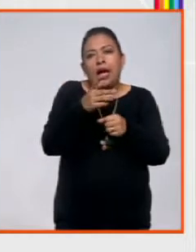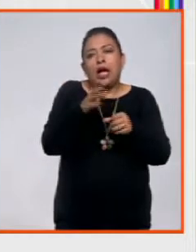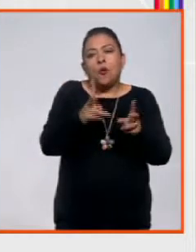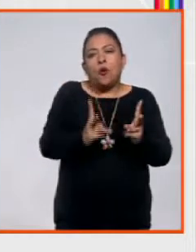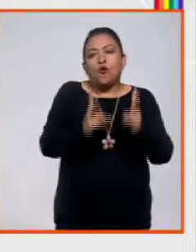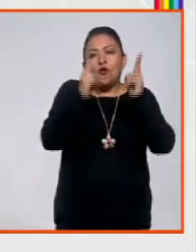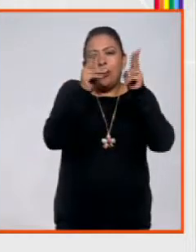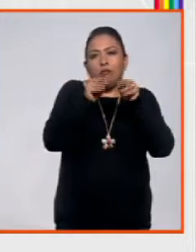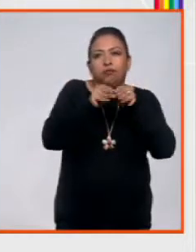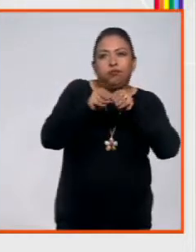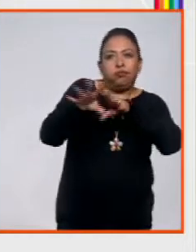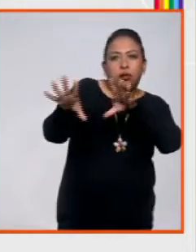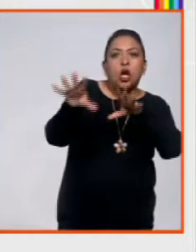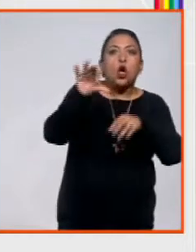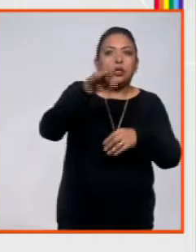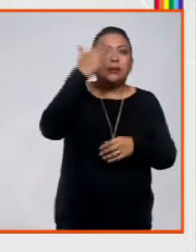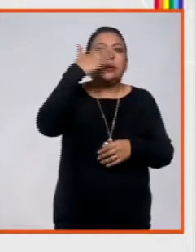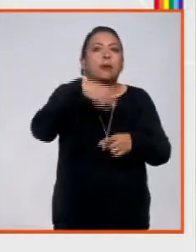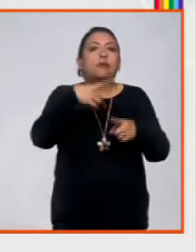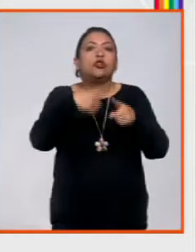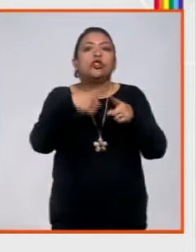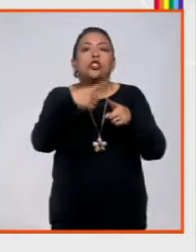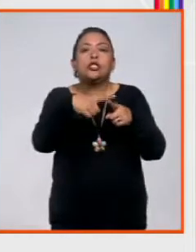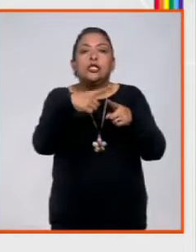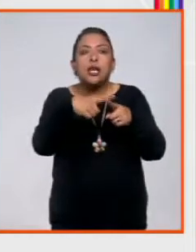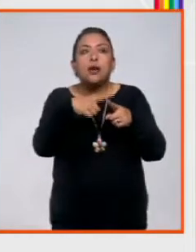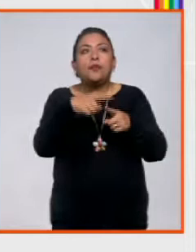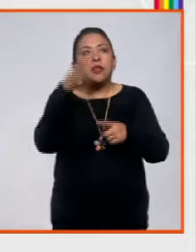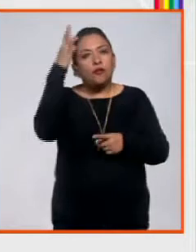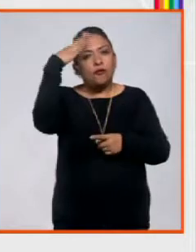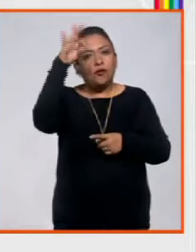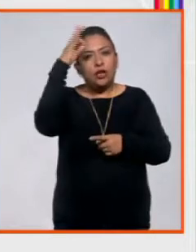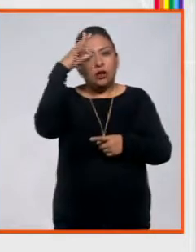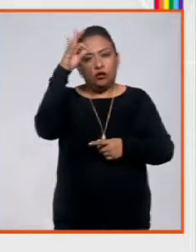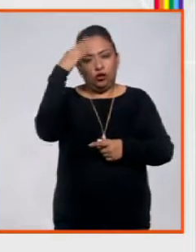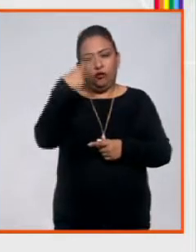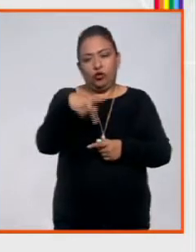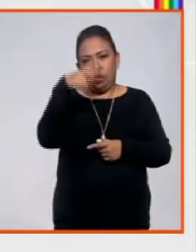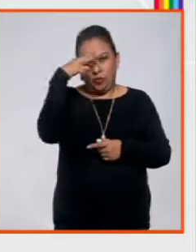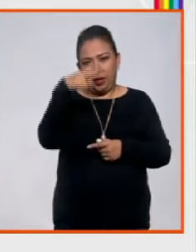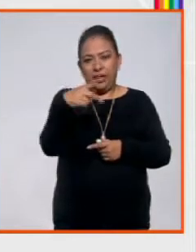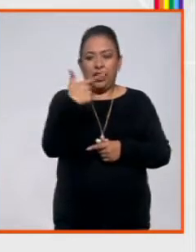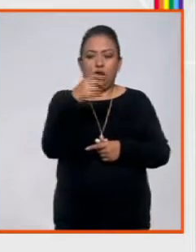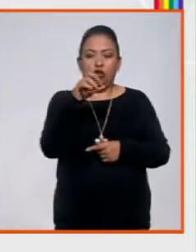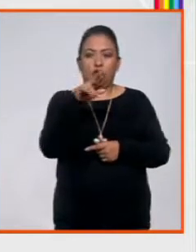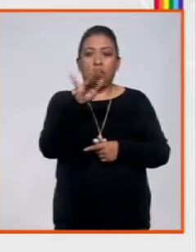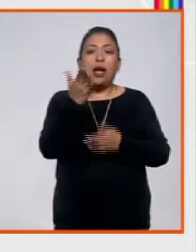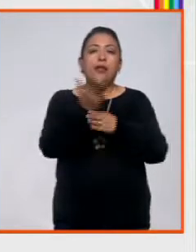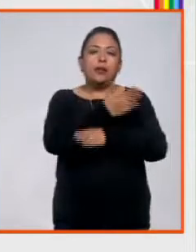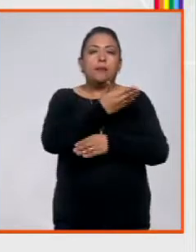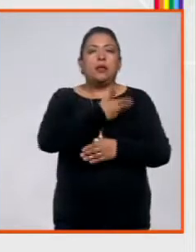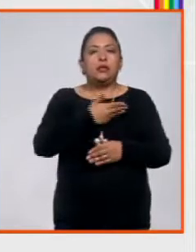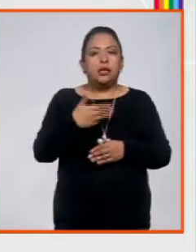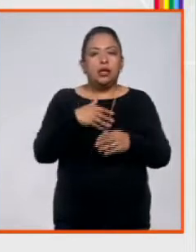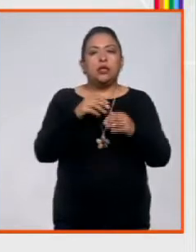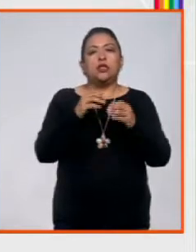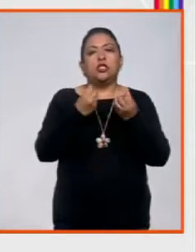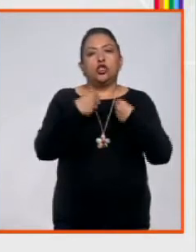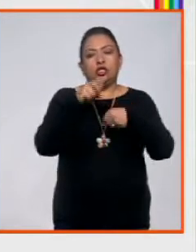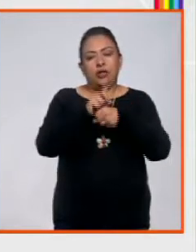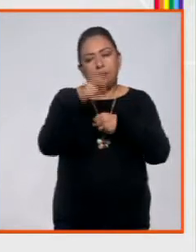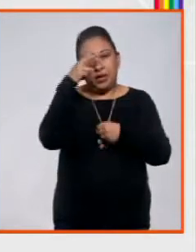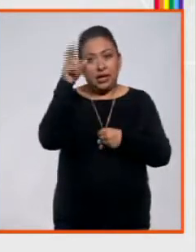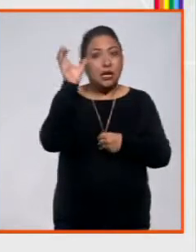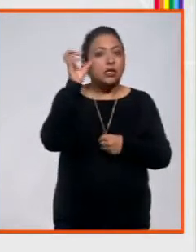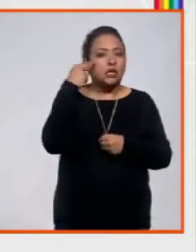semana escrita vemos quién se lo llevó el filósofo mexicano él y de cortar y que por ese entonces era el presidente de la sociedad mexicana amistad con china